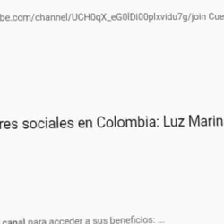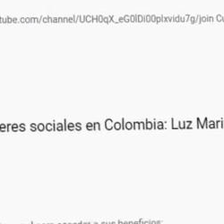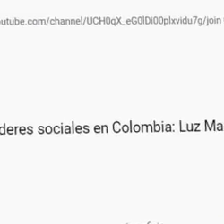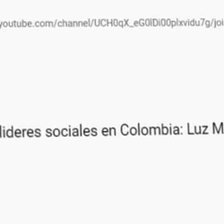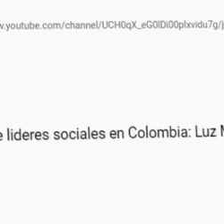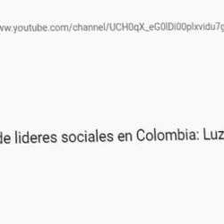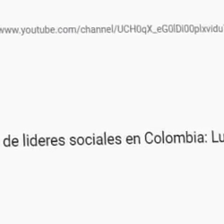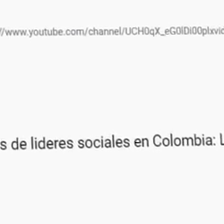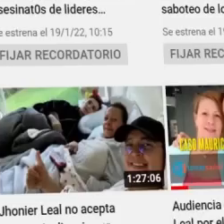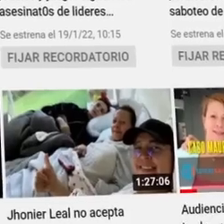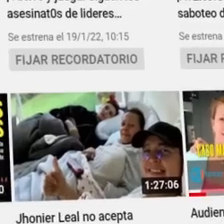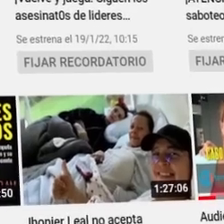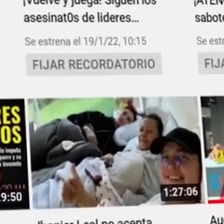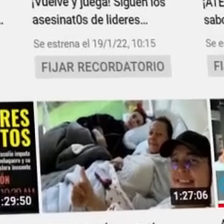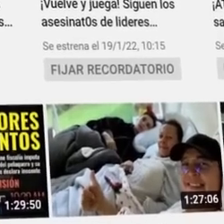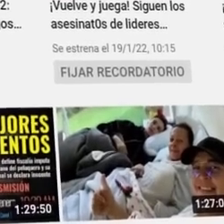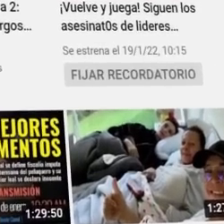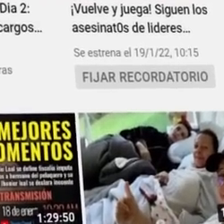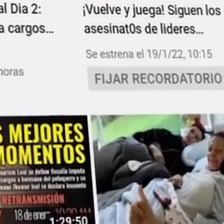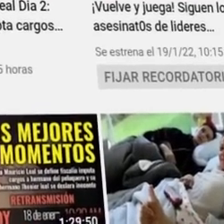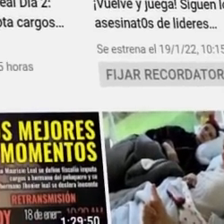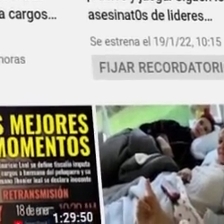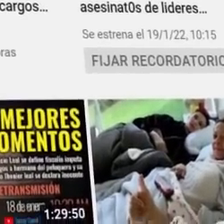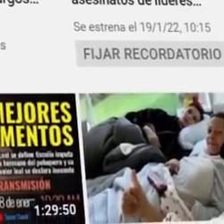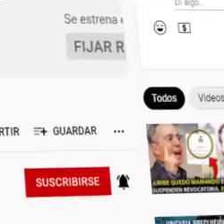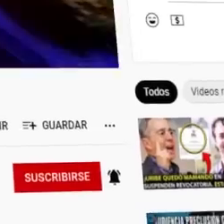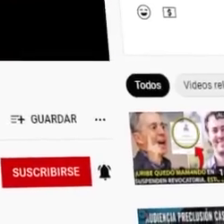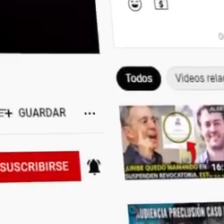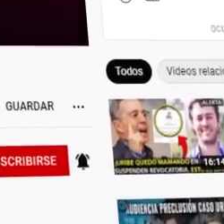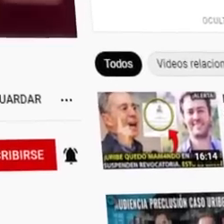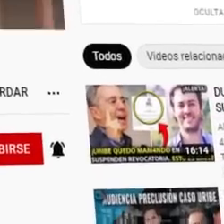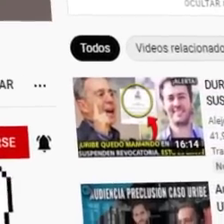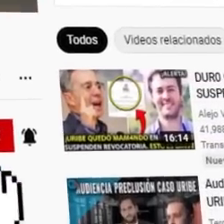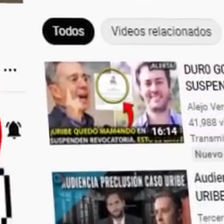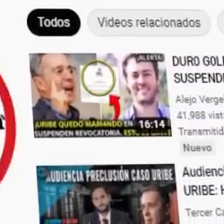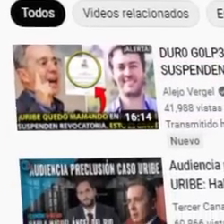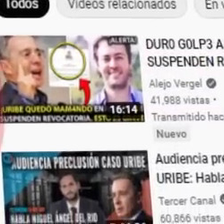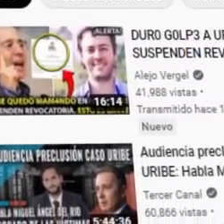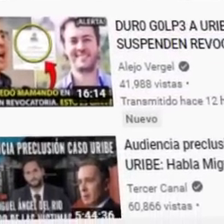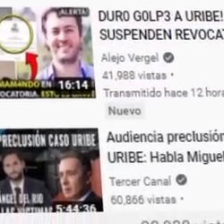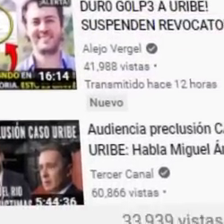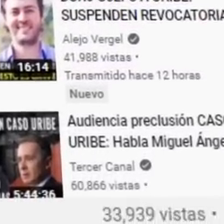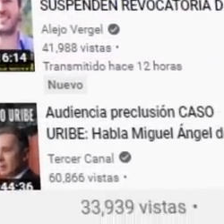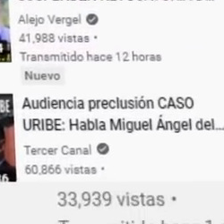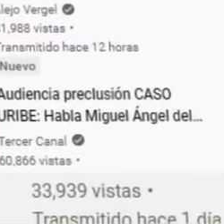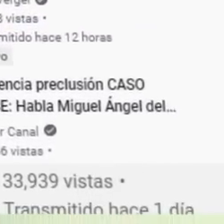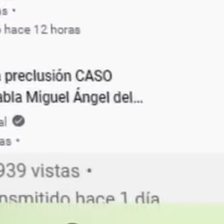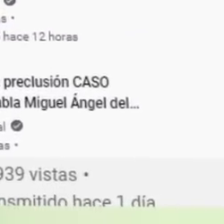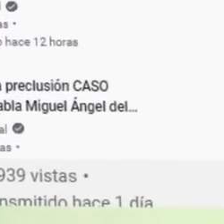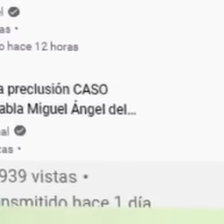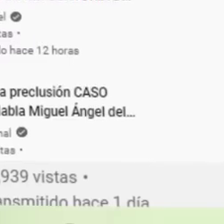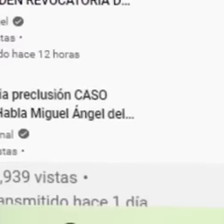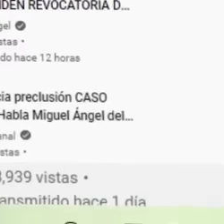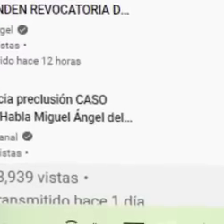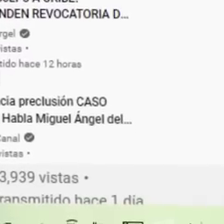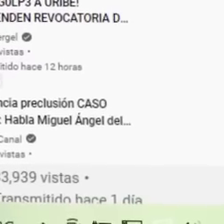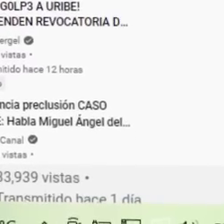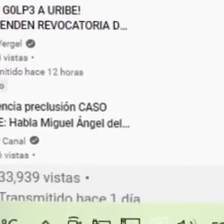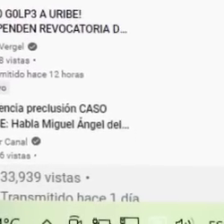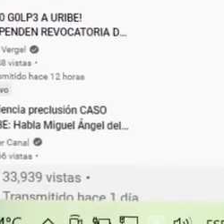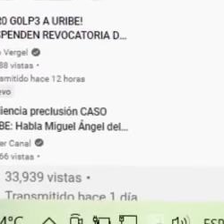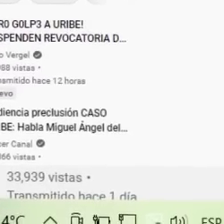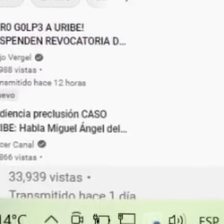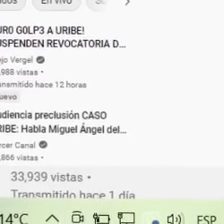Búscanos en YouTube. Selecciona tu video favorito. Suscríbete a nuestro canal. Activa la campanita de